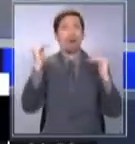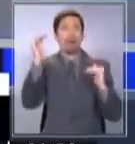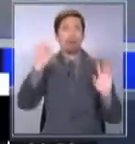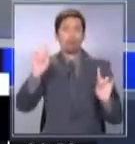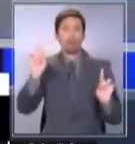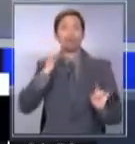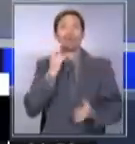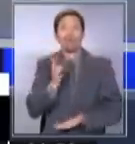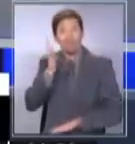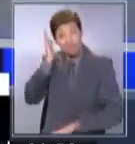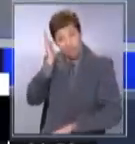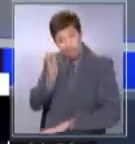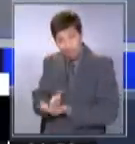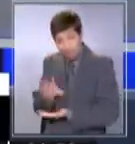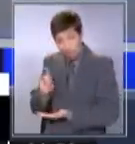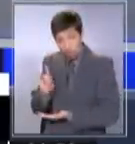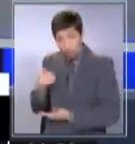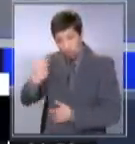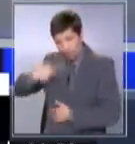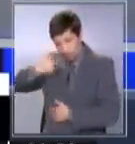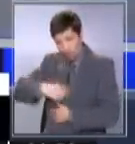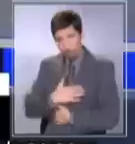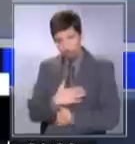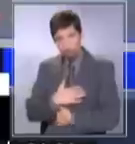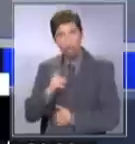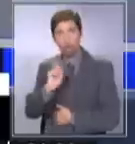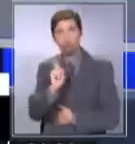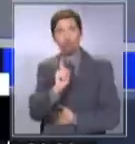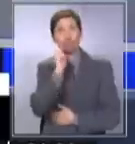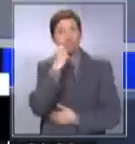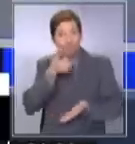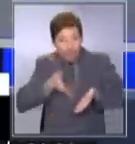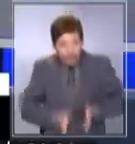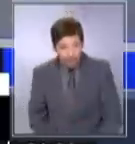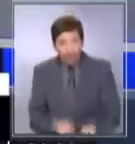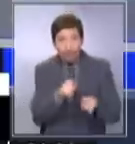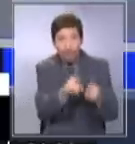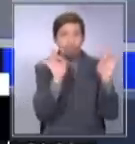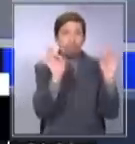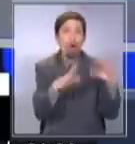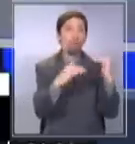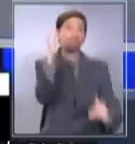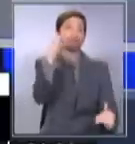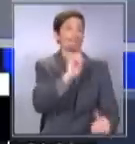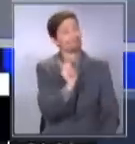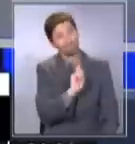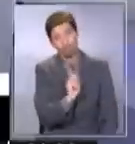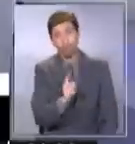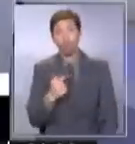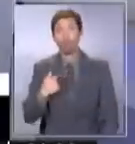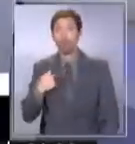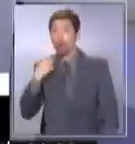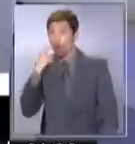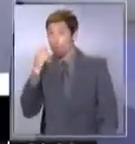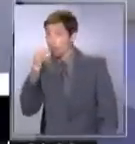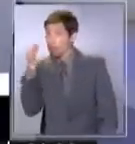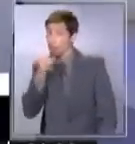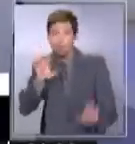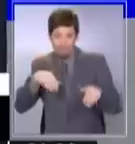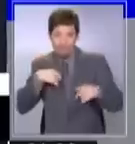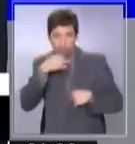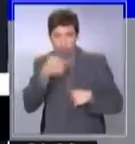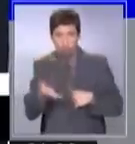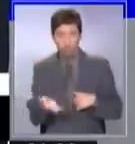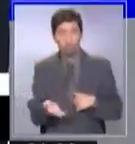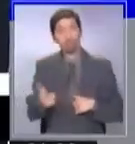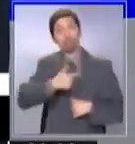decisiones que tomen las personas y no por donde nacen a ver si podemos entender un poquito más esa reflexión exactamente Es lo mismo que le estoy señalando tiene que ver con que